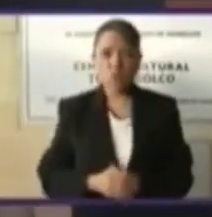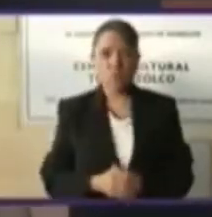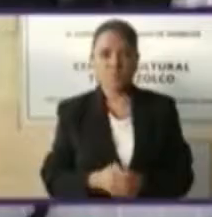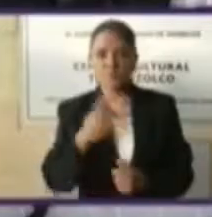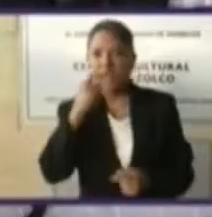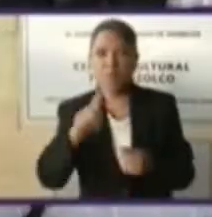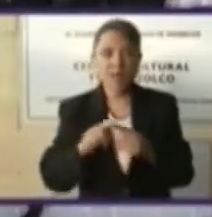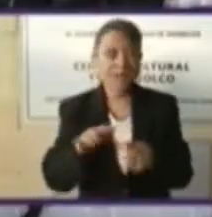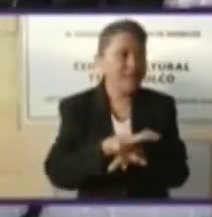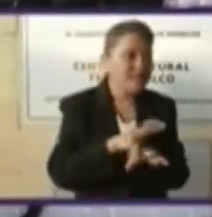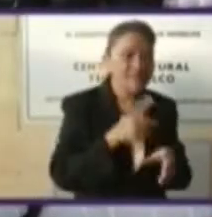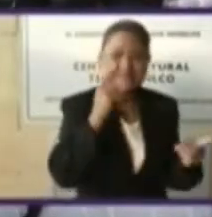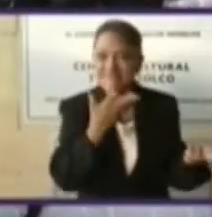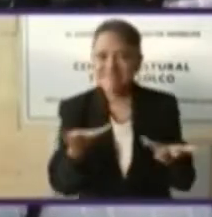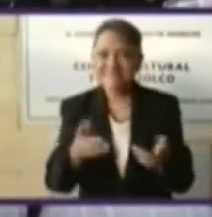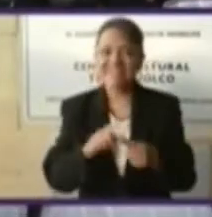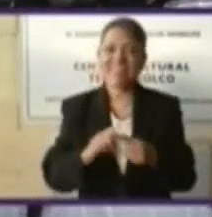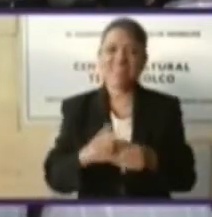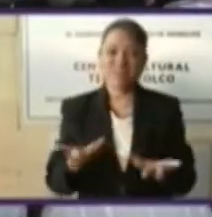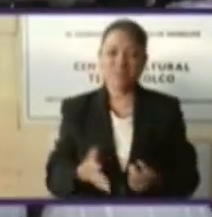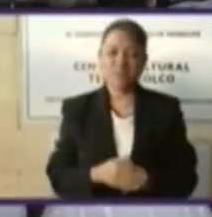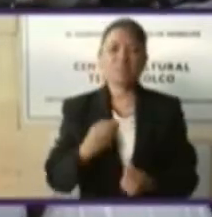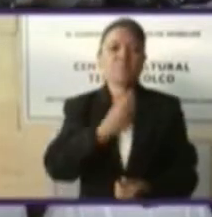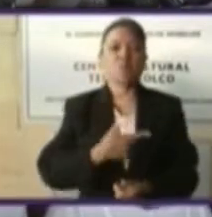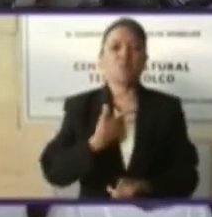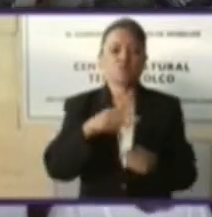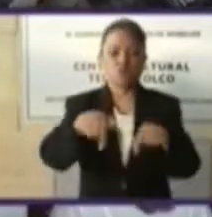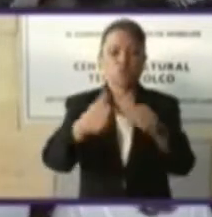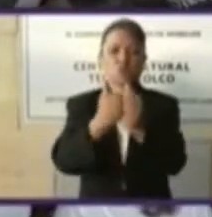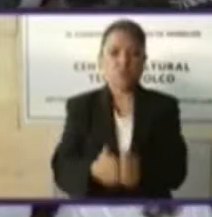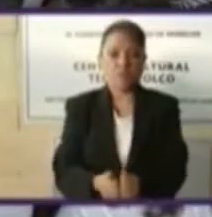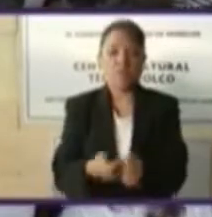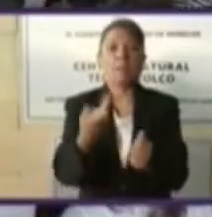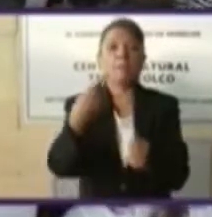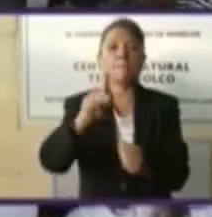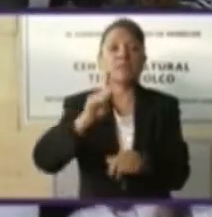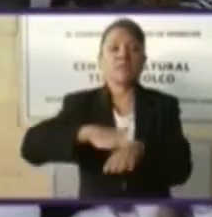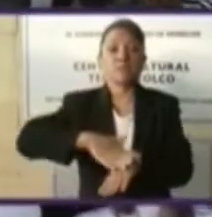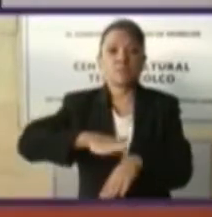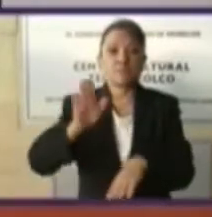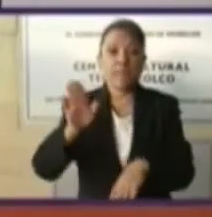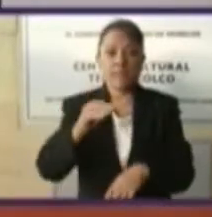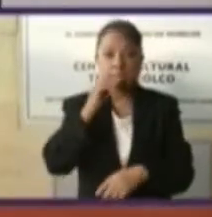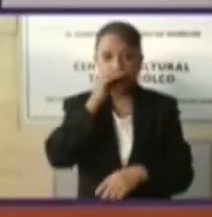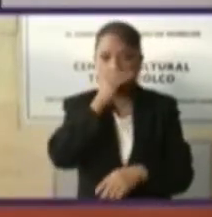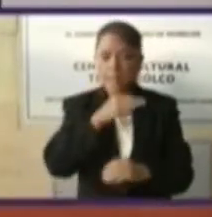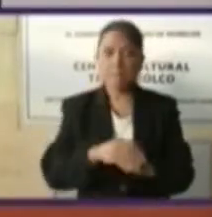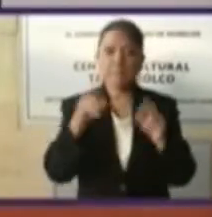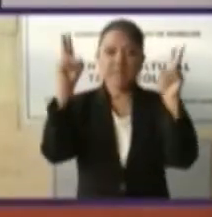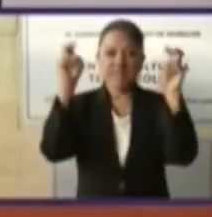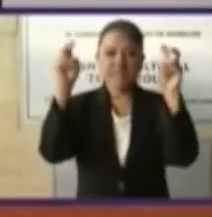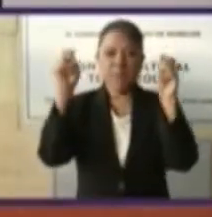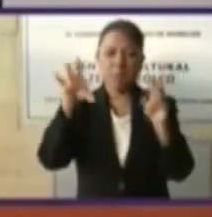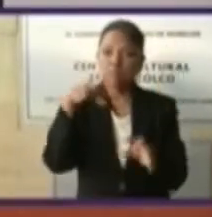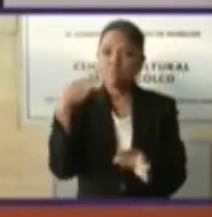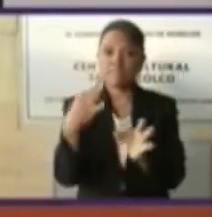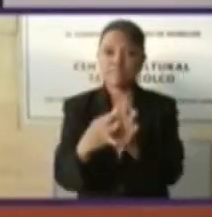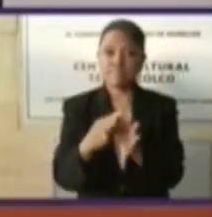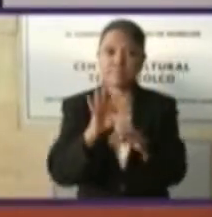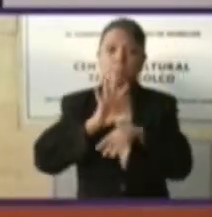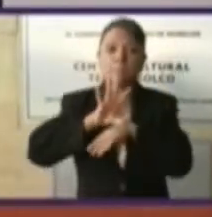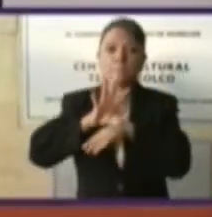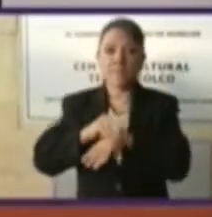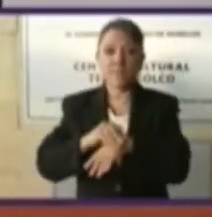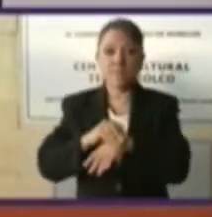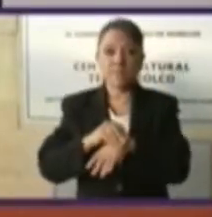está, cambió de lugar. Bueno, nos da mucho gusto estar aquí, pero sobre todo el tema tan oportuno que nos